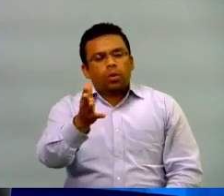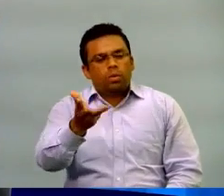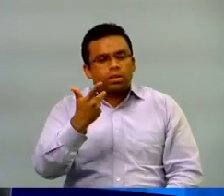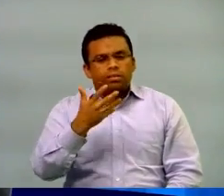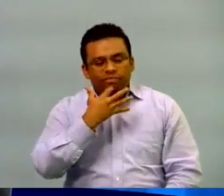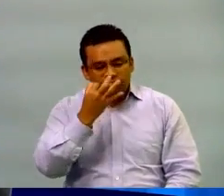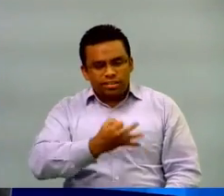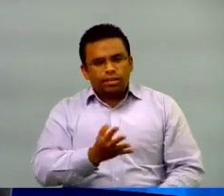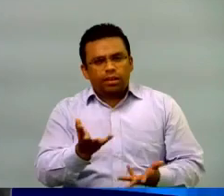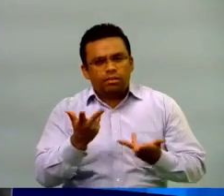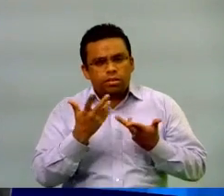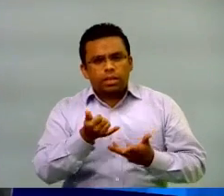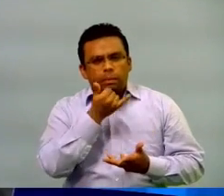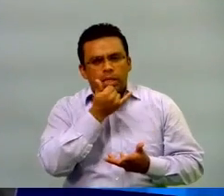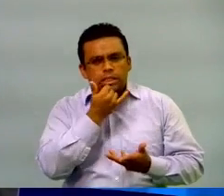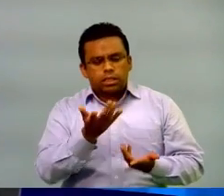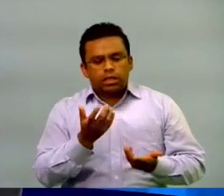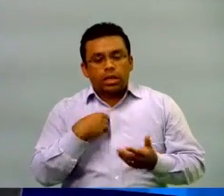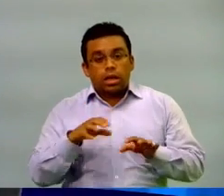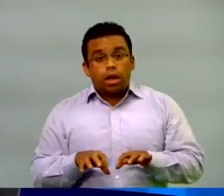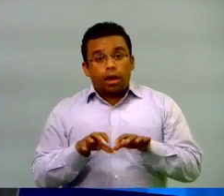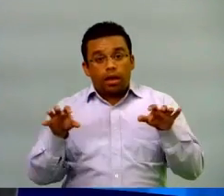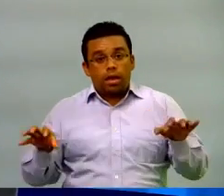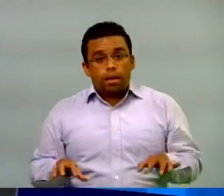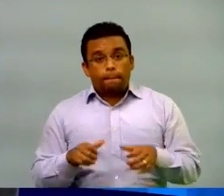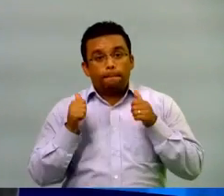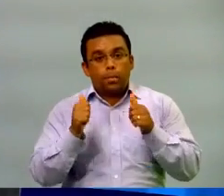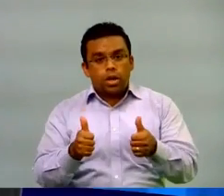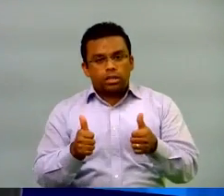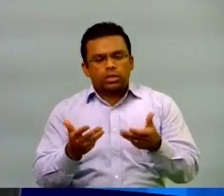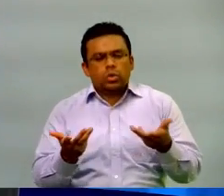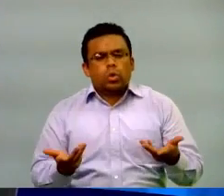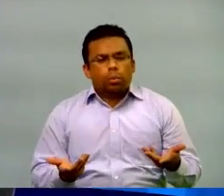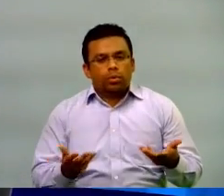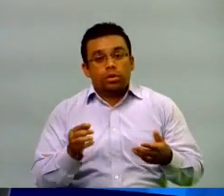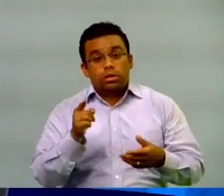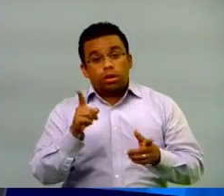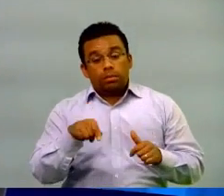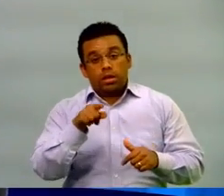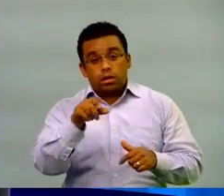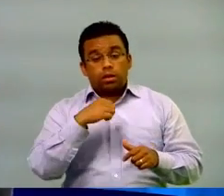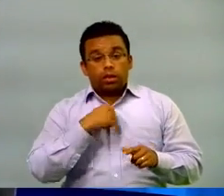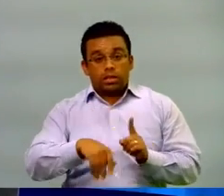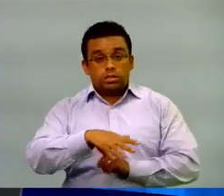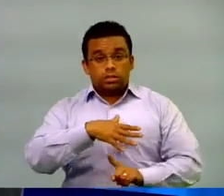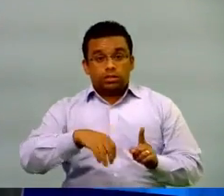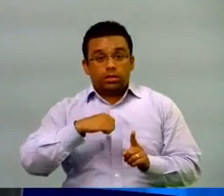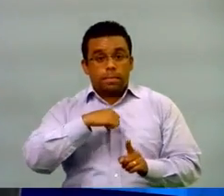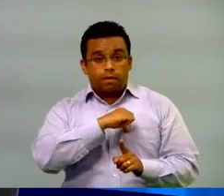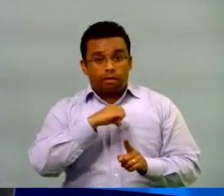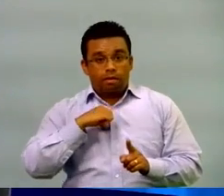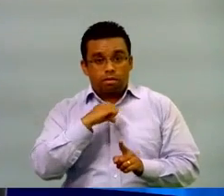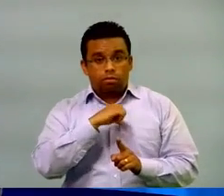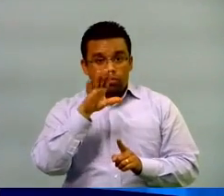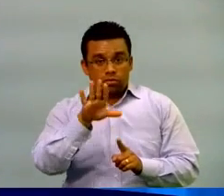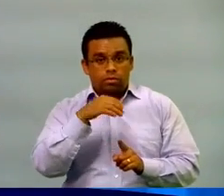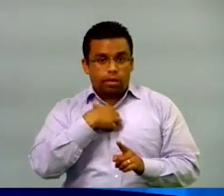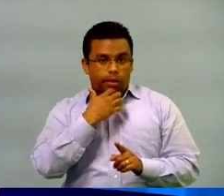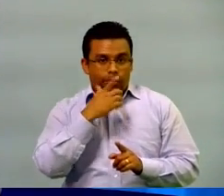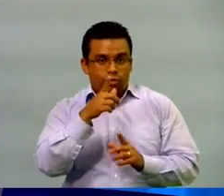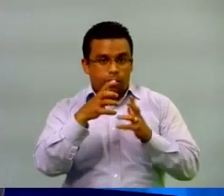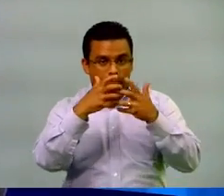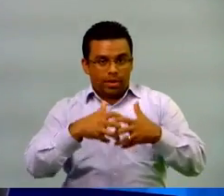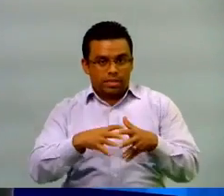experiencias, esas buenas prácticas y cómo desde el sector privado, en este caso la compañía a la que tú